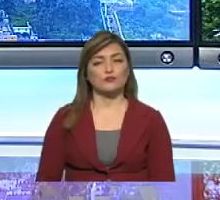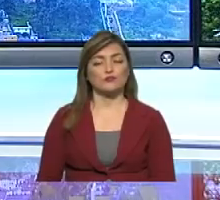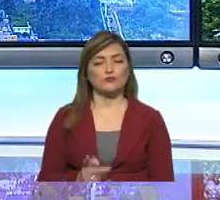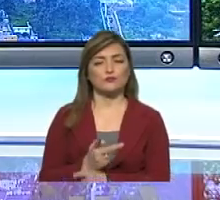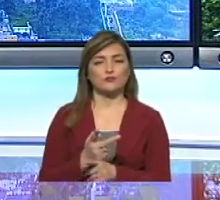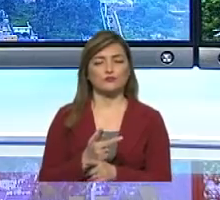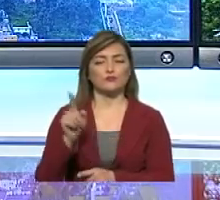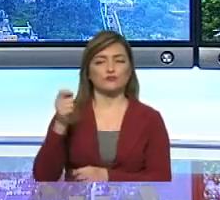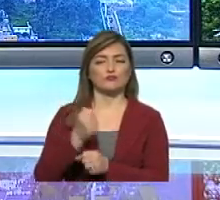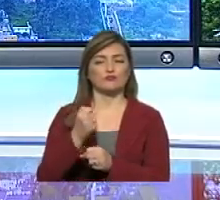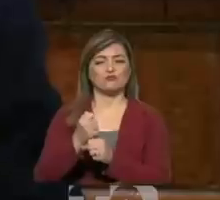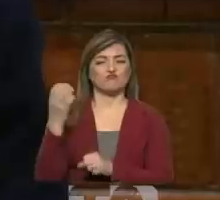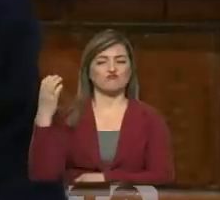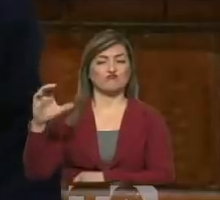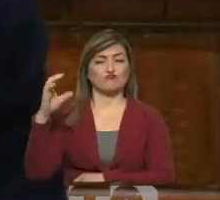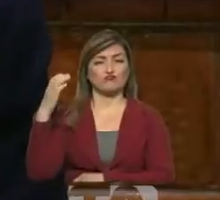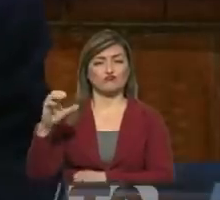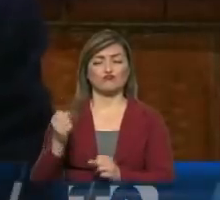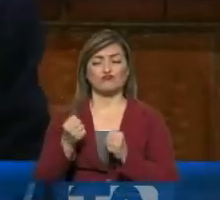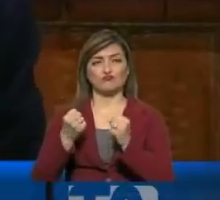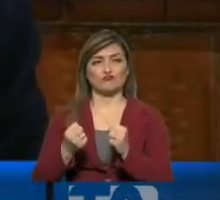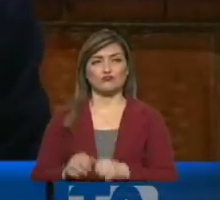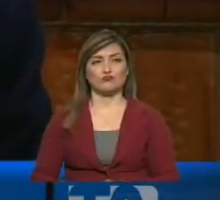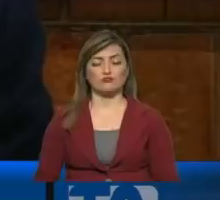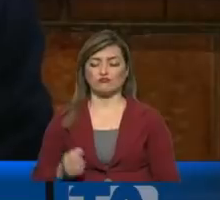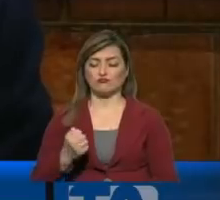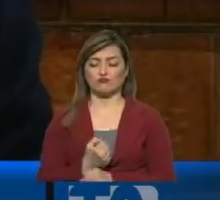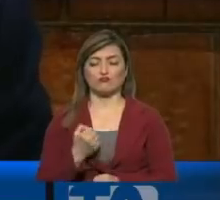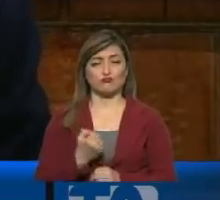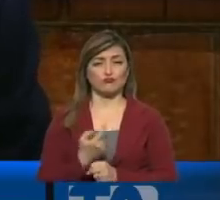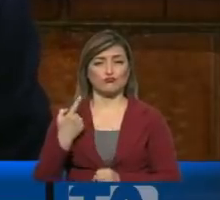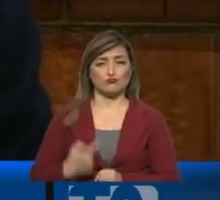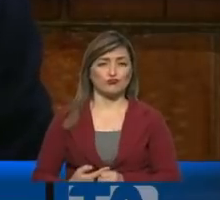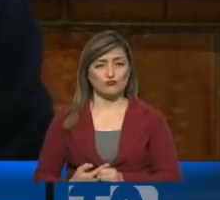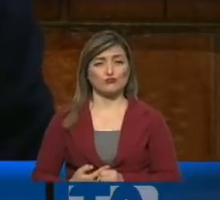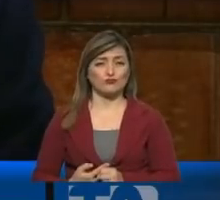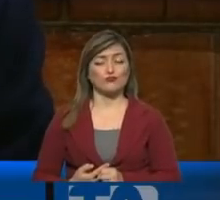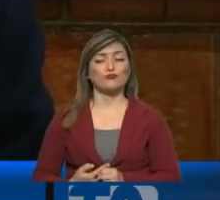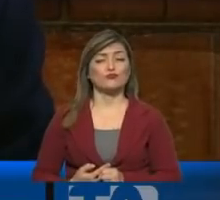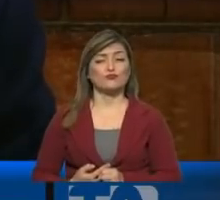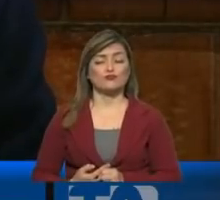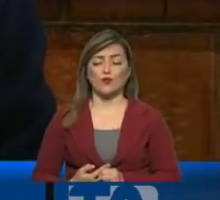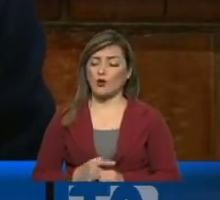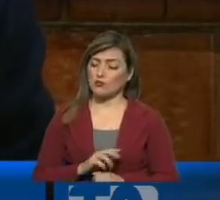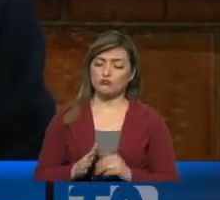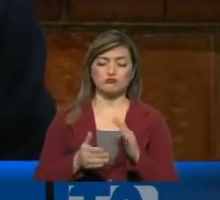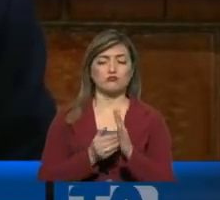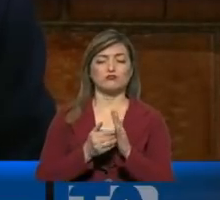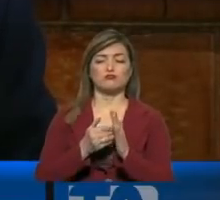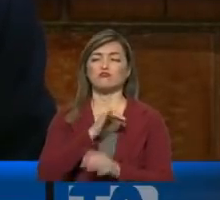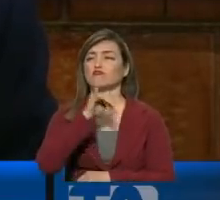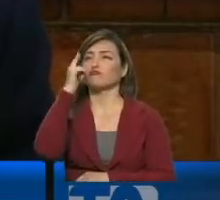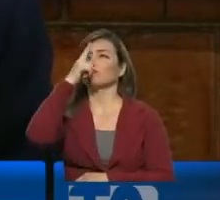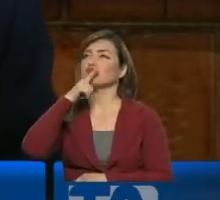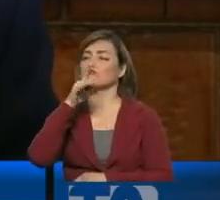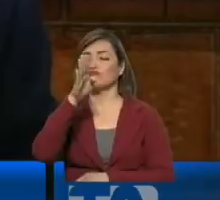al frente de la ciudad capital. Vamos a trabajar por Quito para volverla a ser esa carita